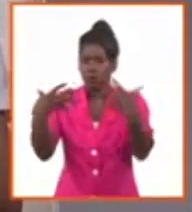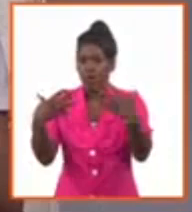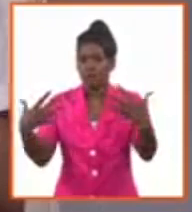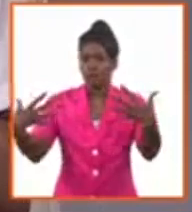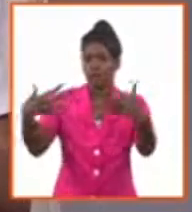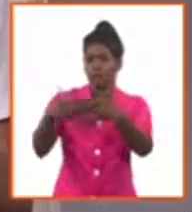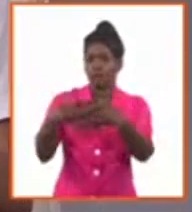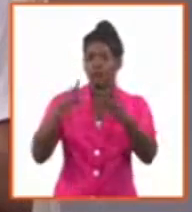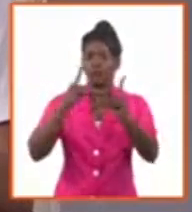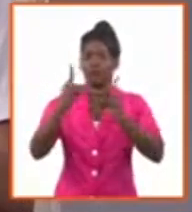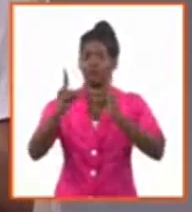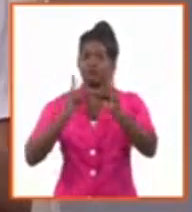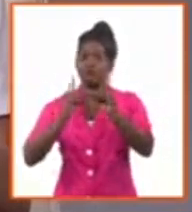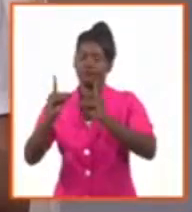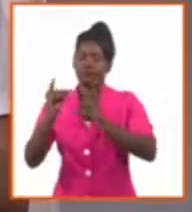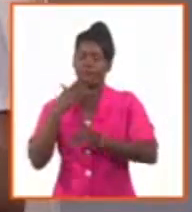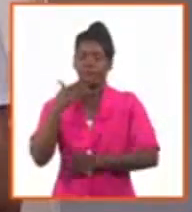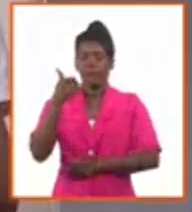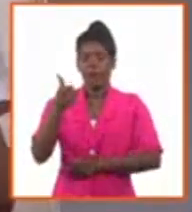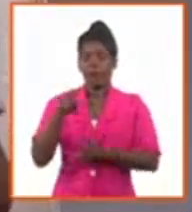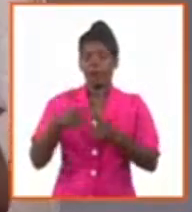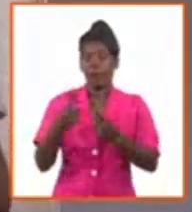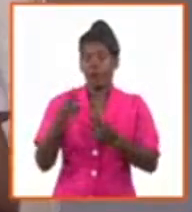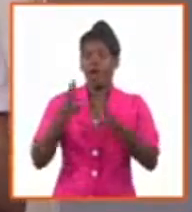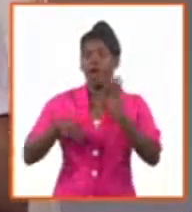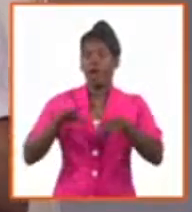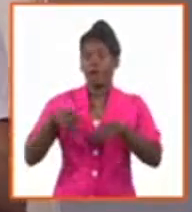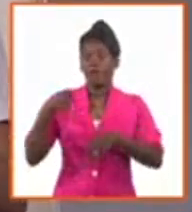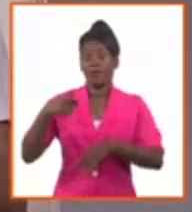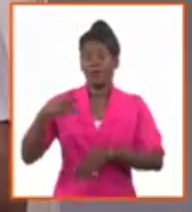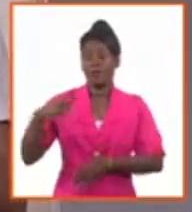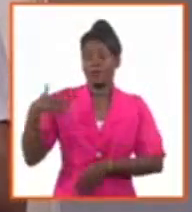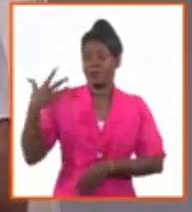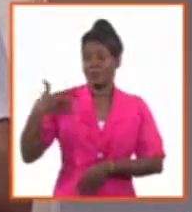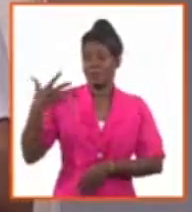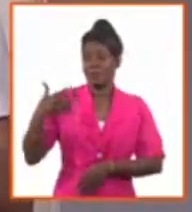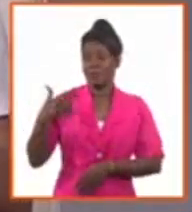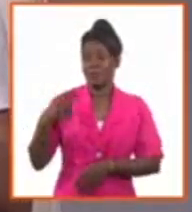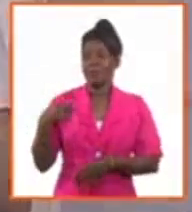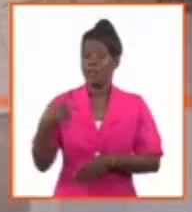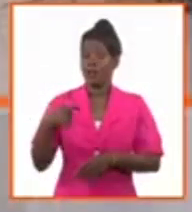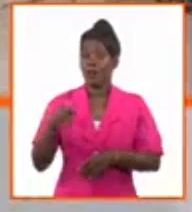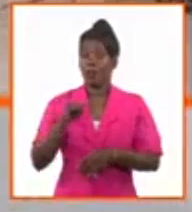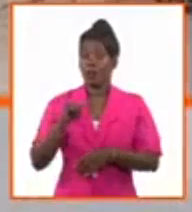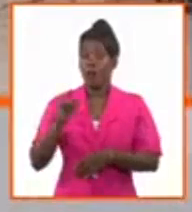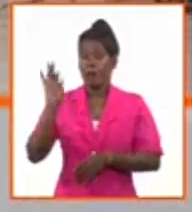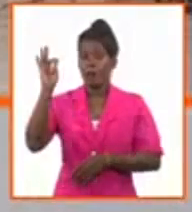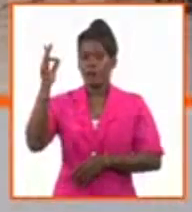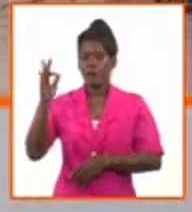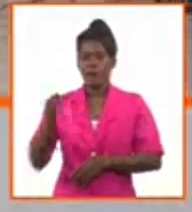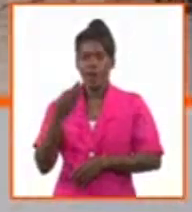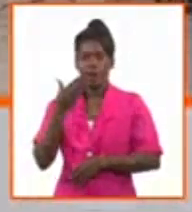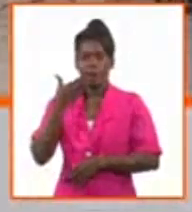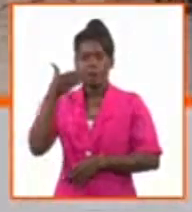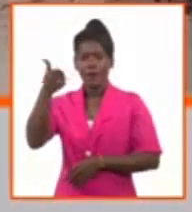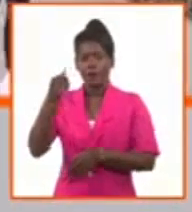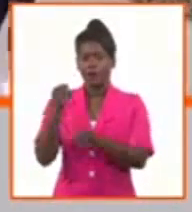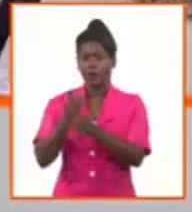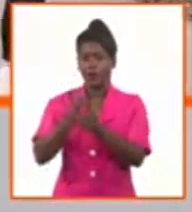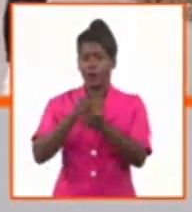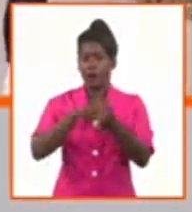donde se dialogue críticamente, supuesto críticamente en función de perfeccionar nuestros procesos. La